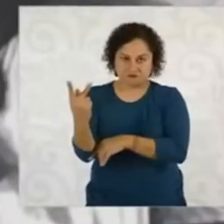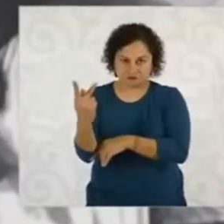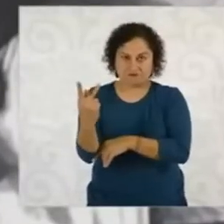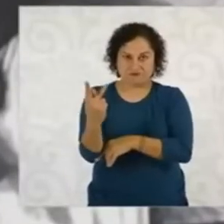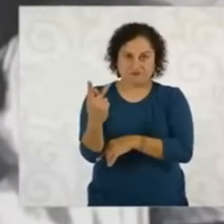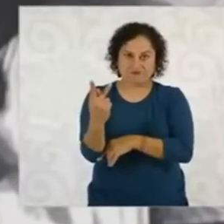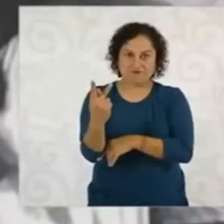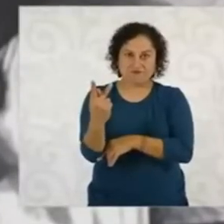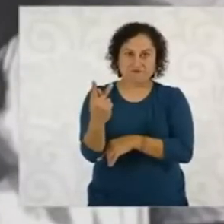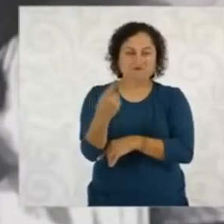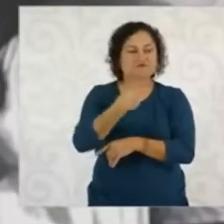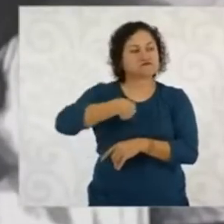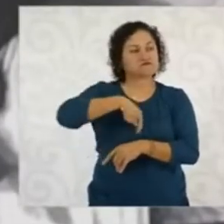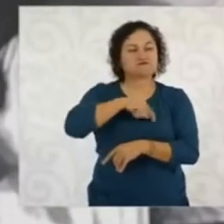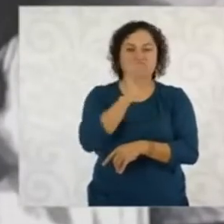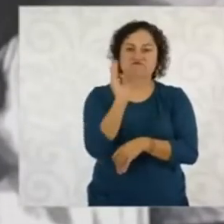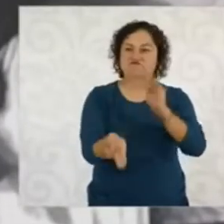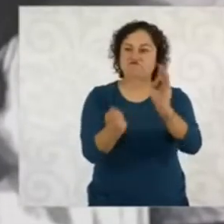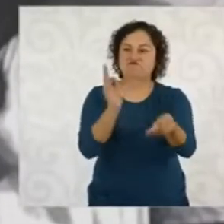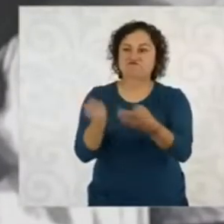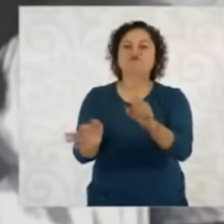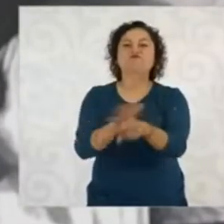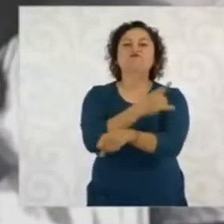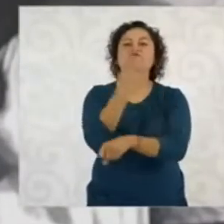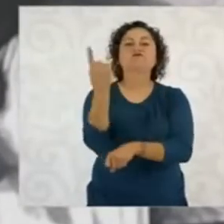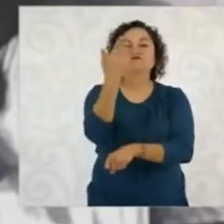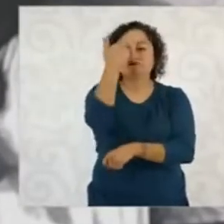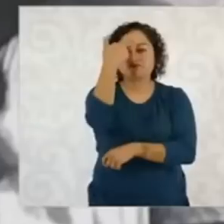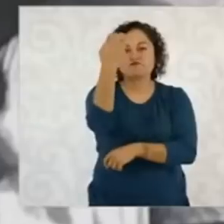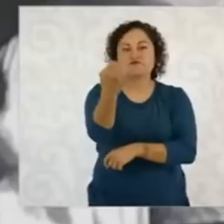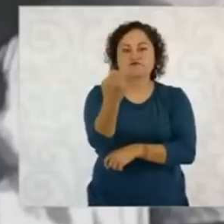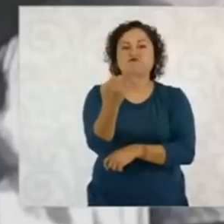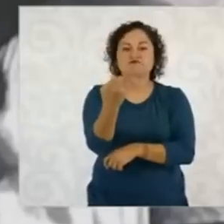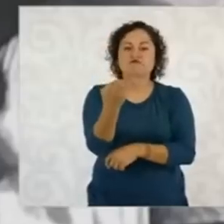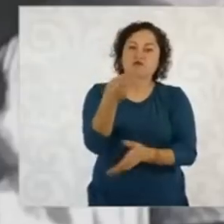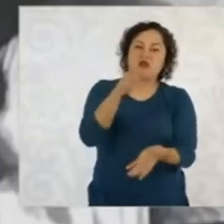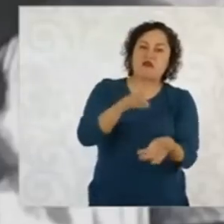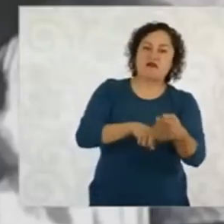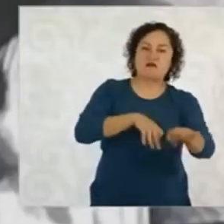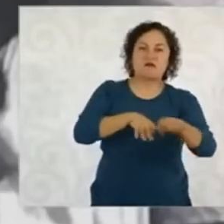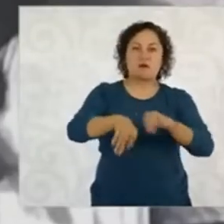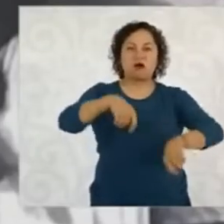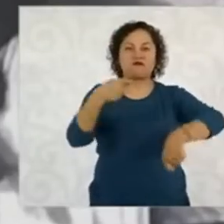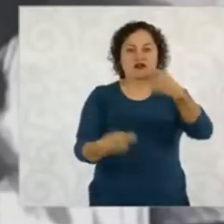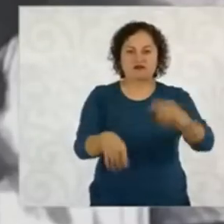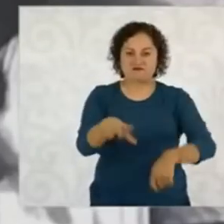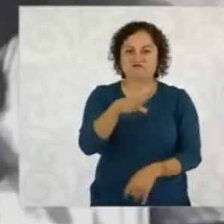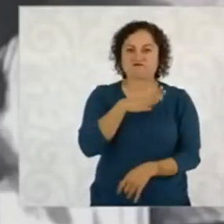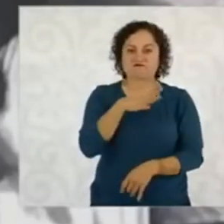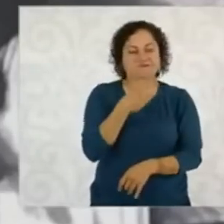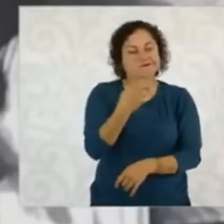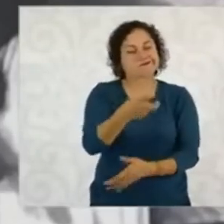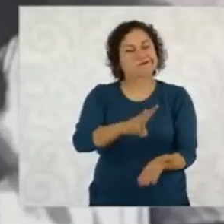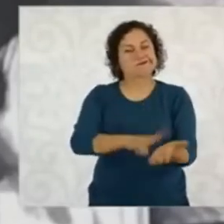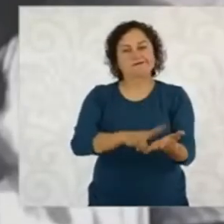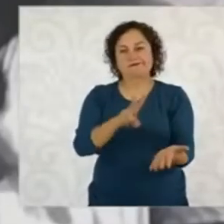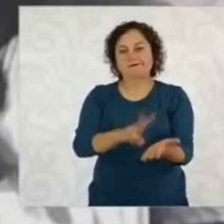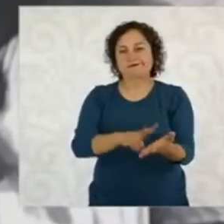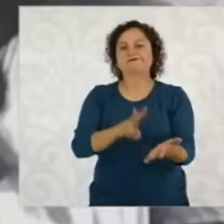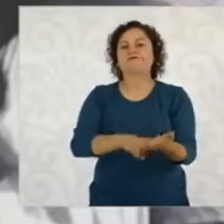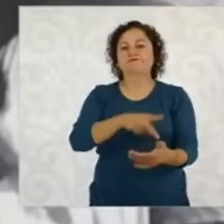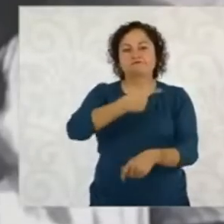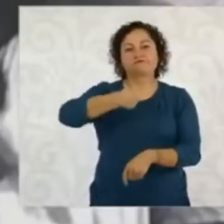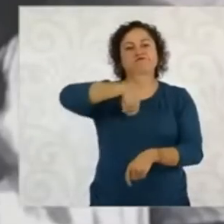esta ley es la flexibilidad laboral, que hoy contamos con